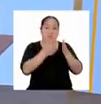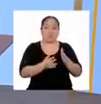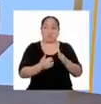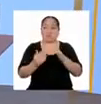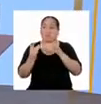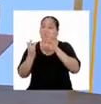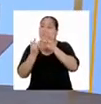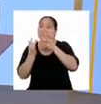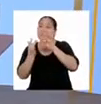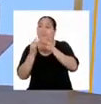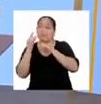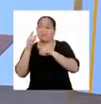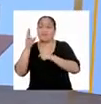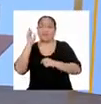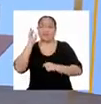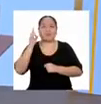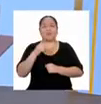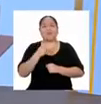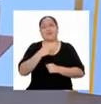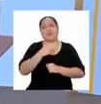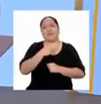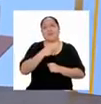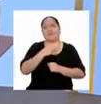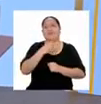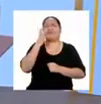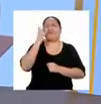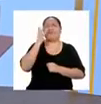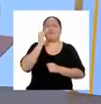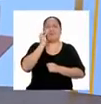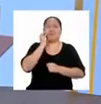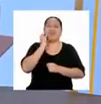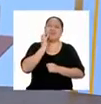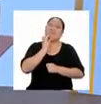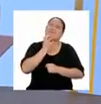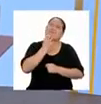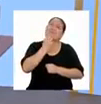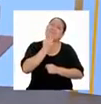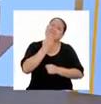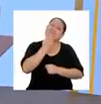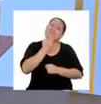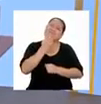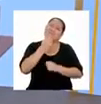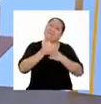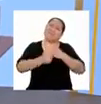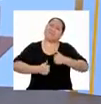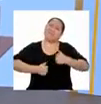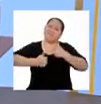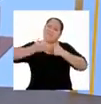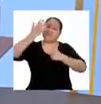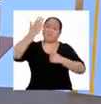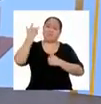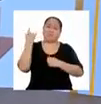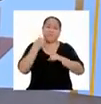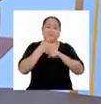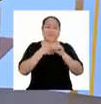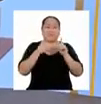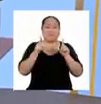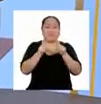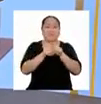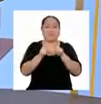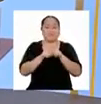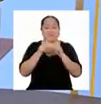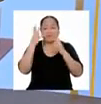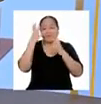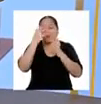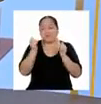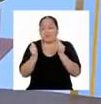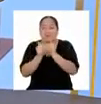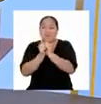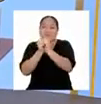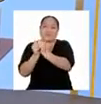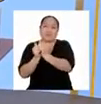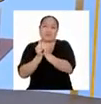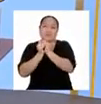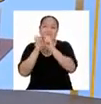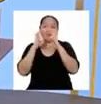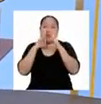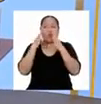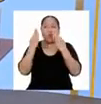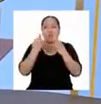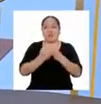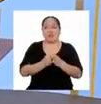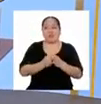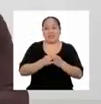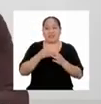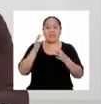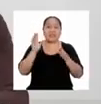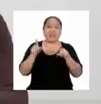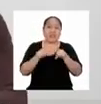también extraño un poco mi vida anterior, pero también es bonito poder pasar más tiempo en familia y hacer proyectos